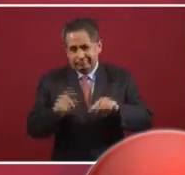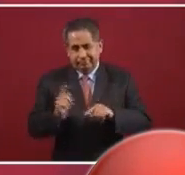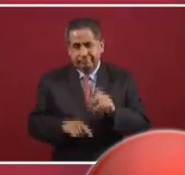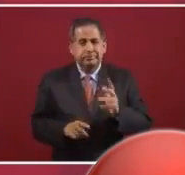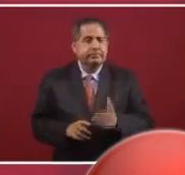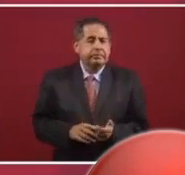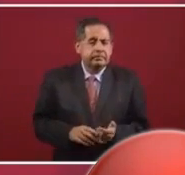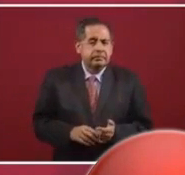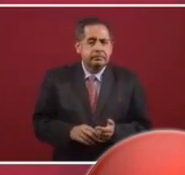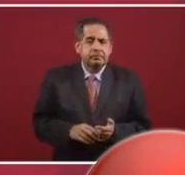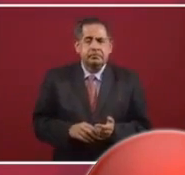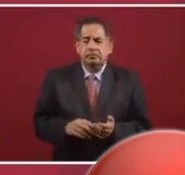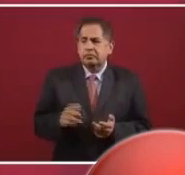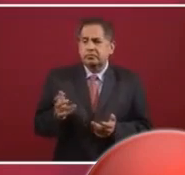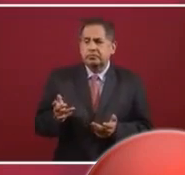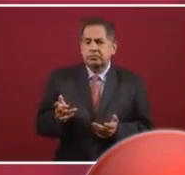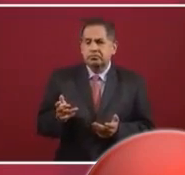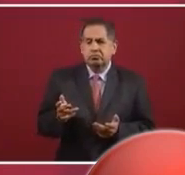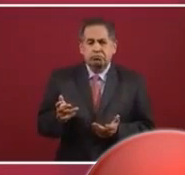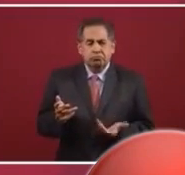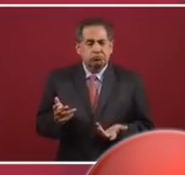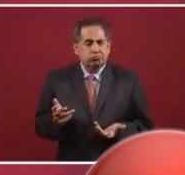no tendría mucha tela